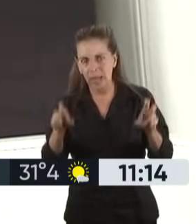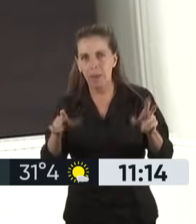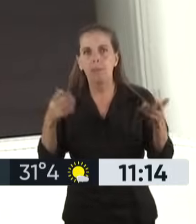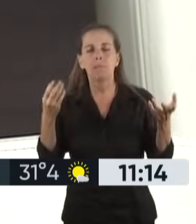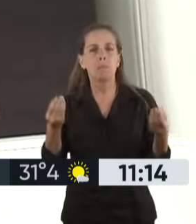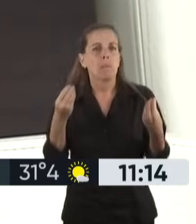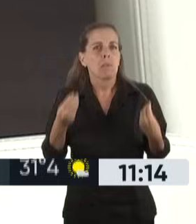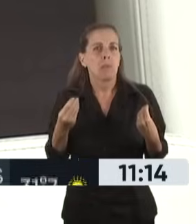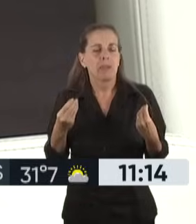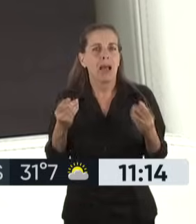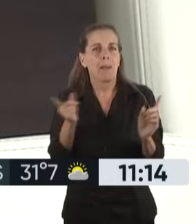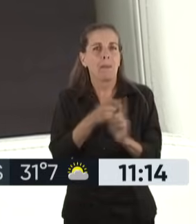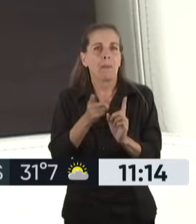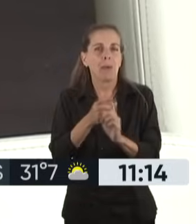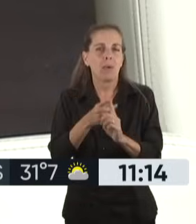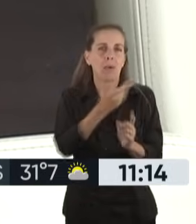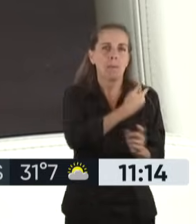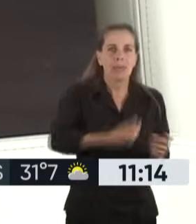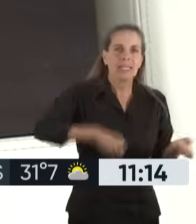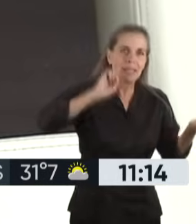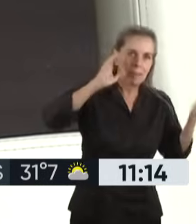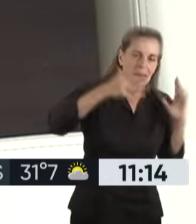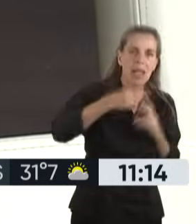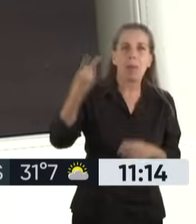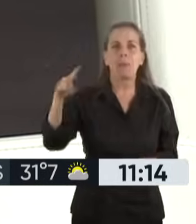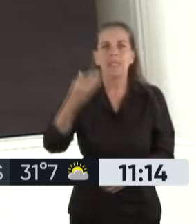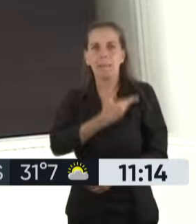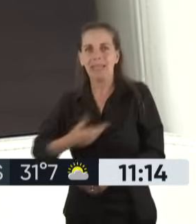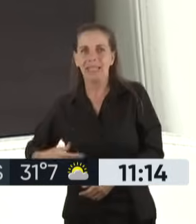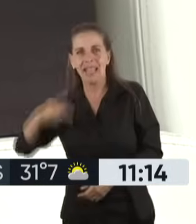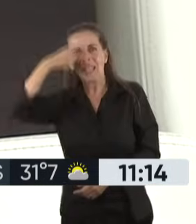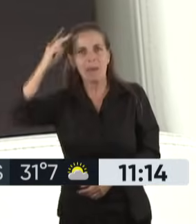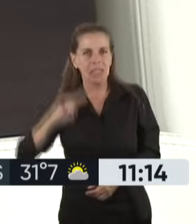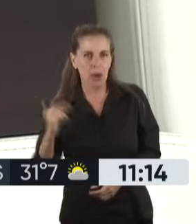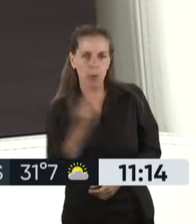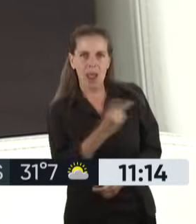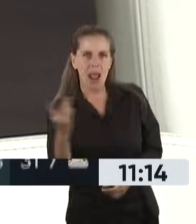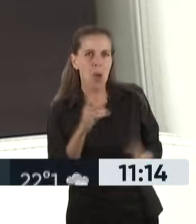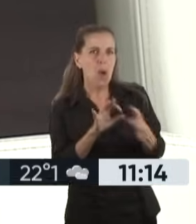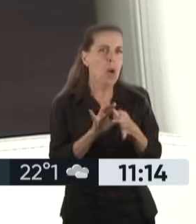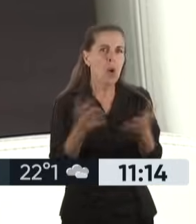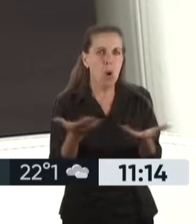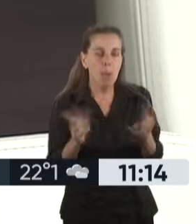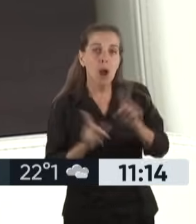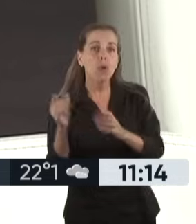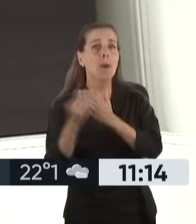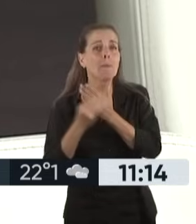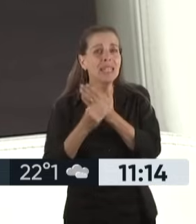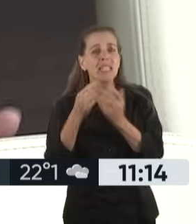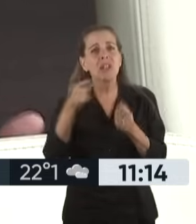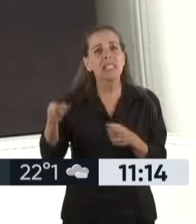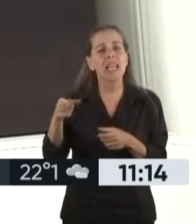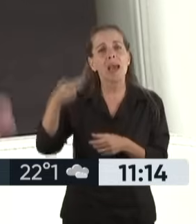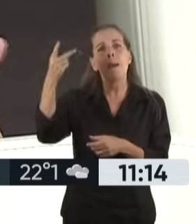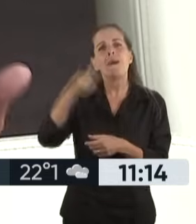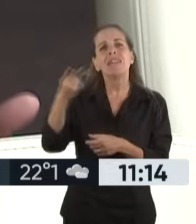la relación entre Milei y la vicepresidenta, teniendo en cuenta que algunos ministros dijeron que se trató de un error de Villarruel